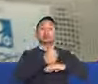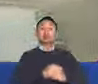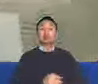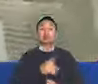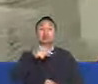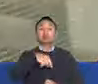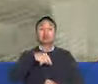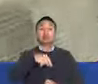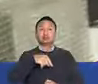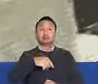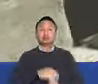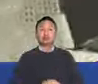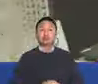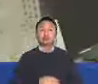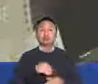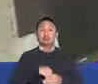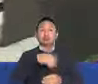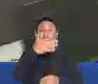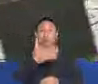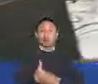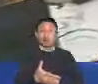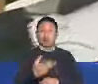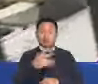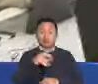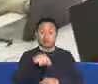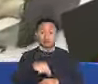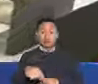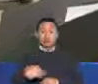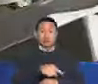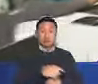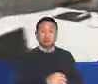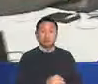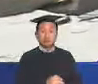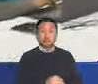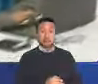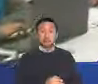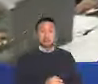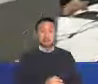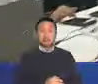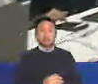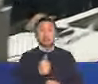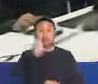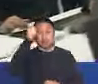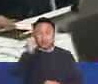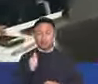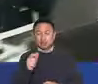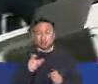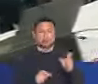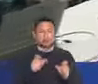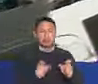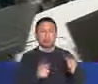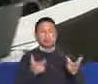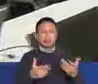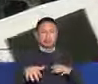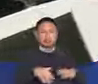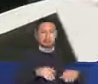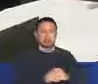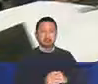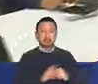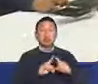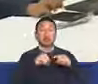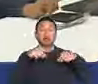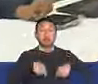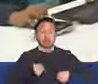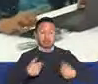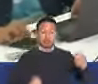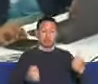en este centro. En el exterior también existe ya menor movimiento al de ayer, pero aún continúan llegando